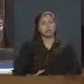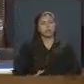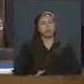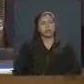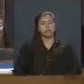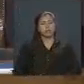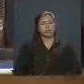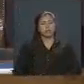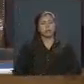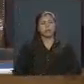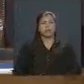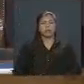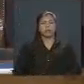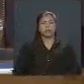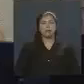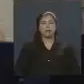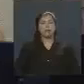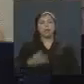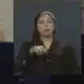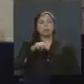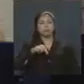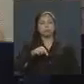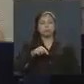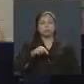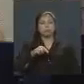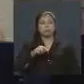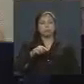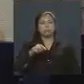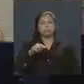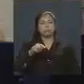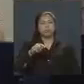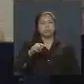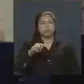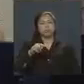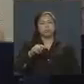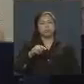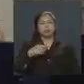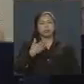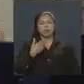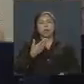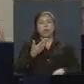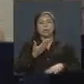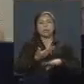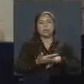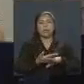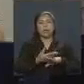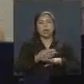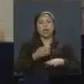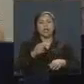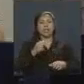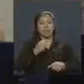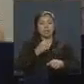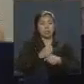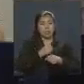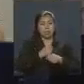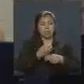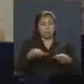Por su intermedio, señor Presidente, deseo se oficie al señor Ministro de Obras Públicas,